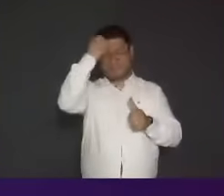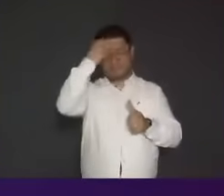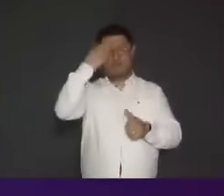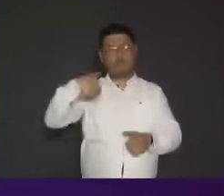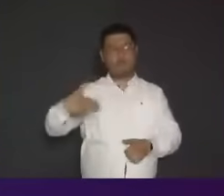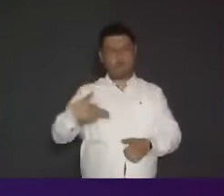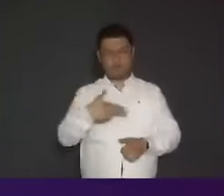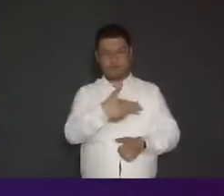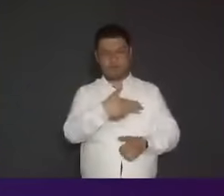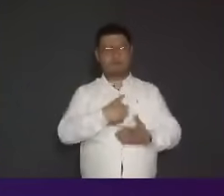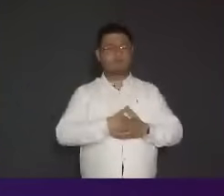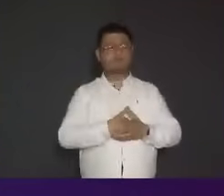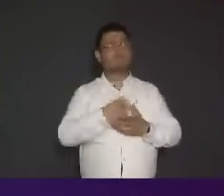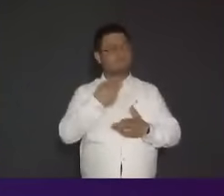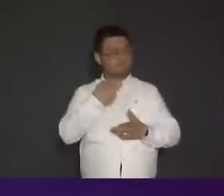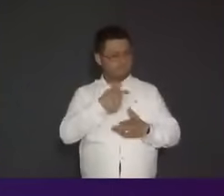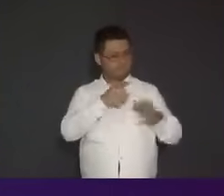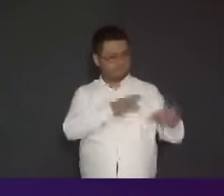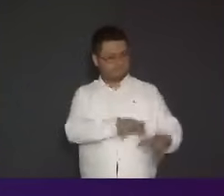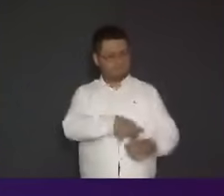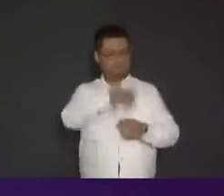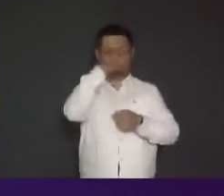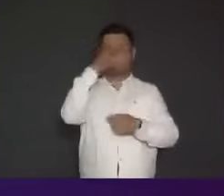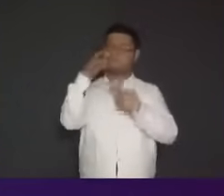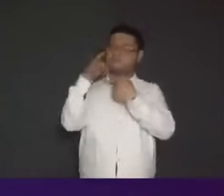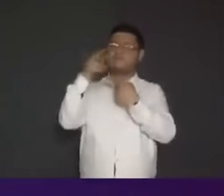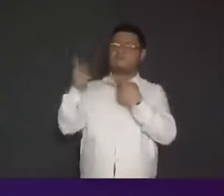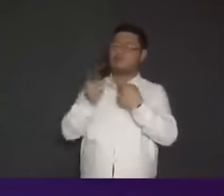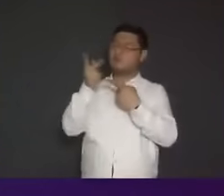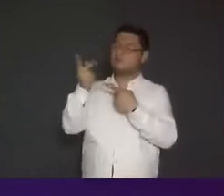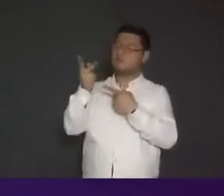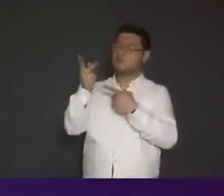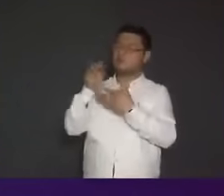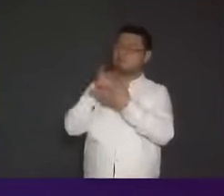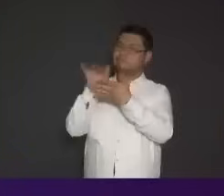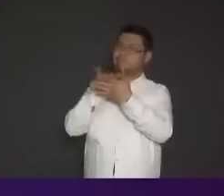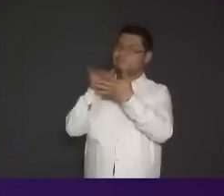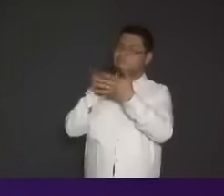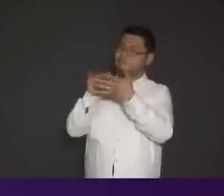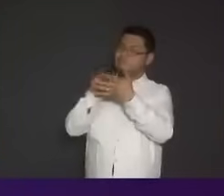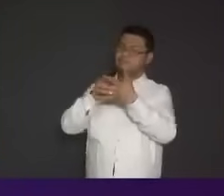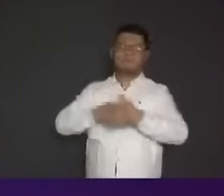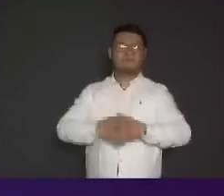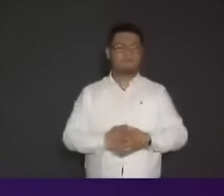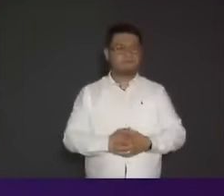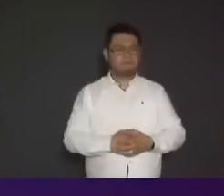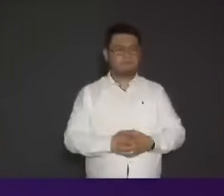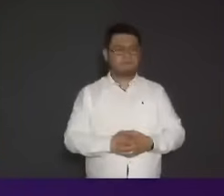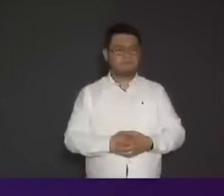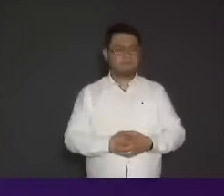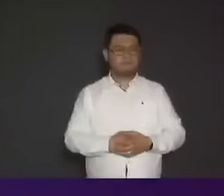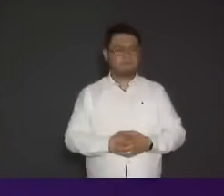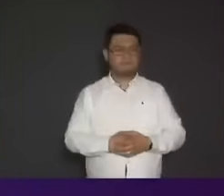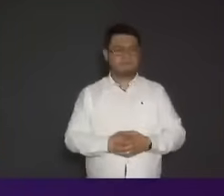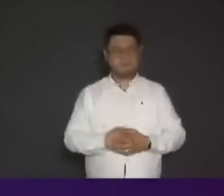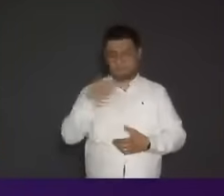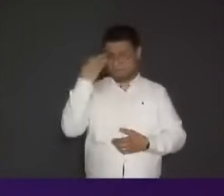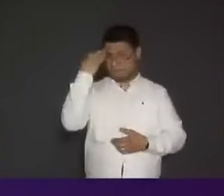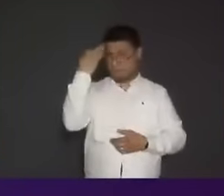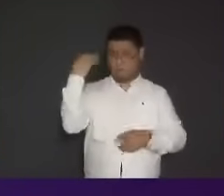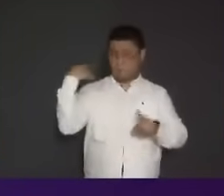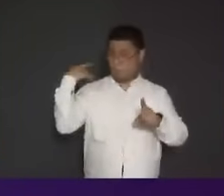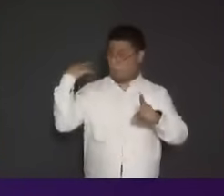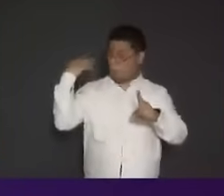Vamos a sacar la pregunta. Durante mucho tiempo se ha hablado del combate